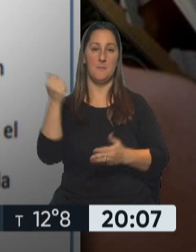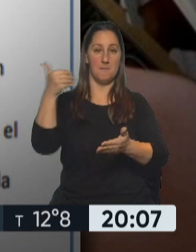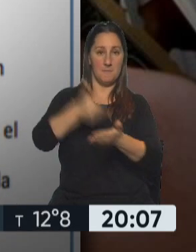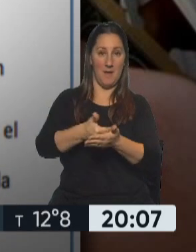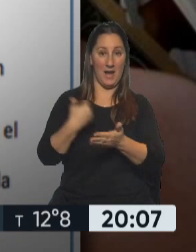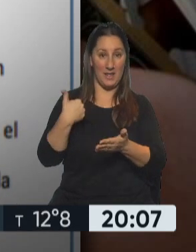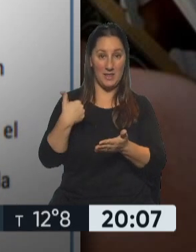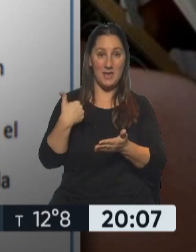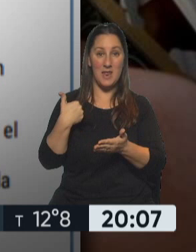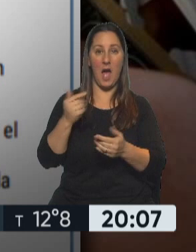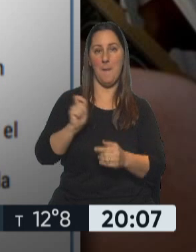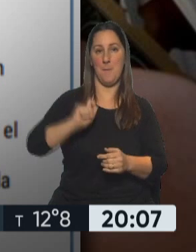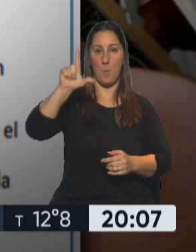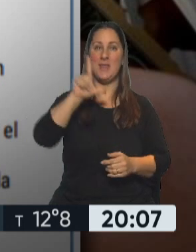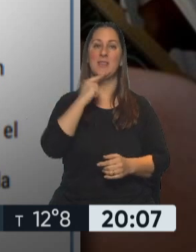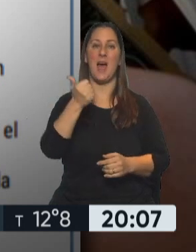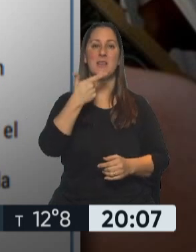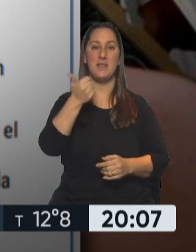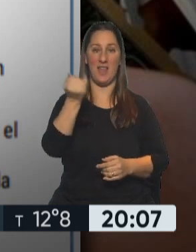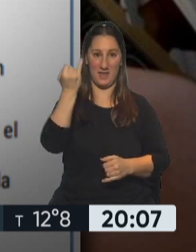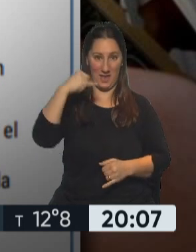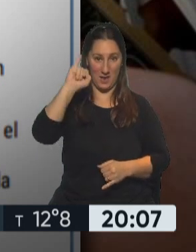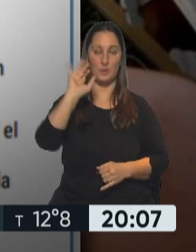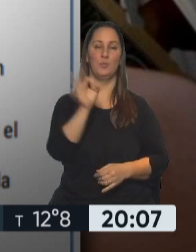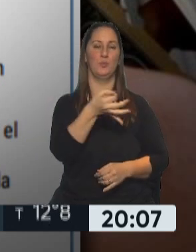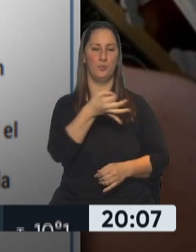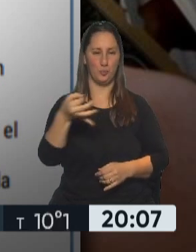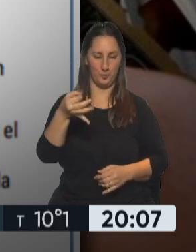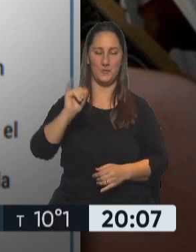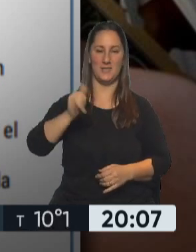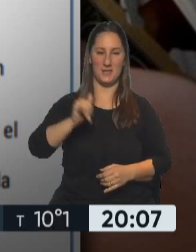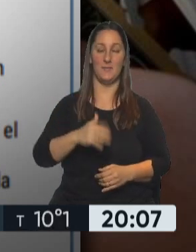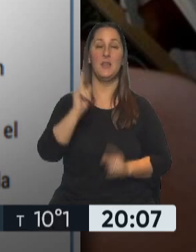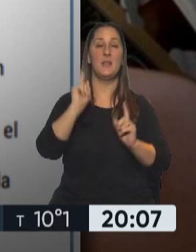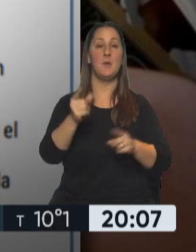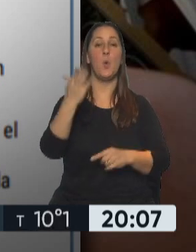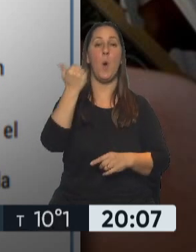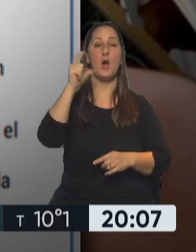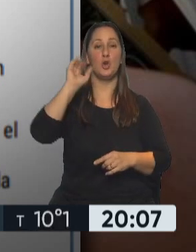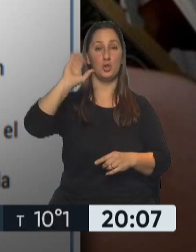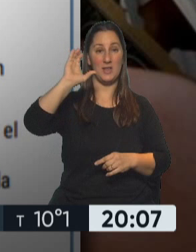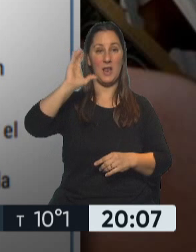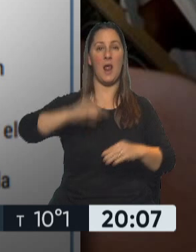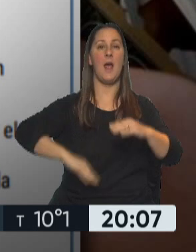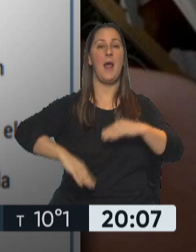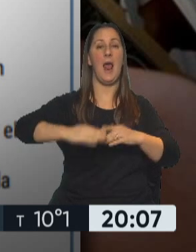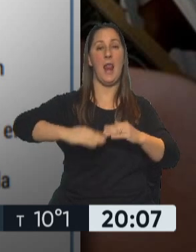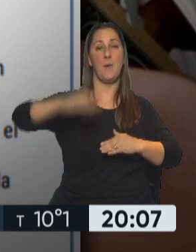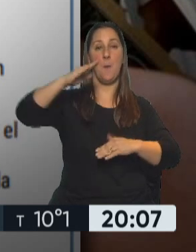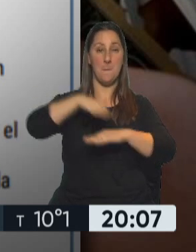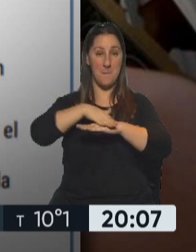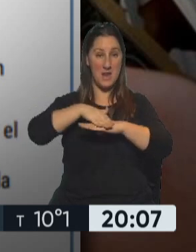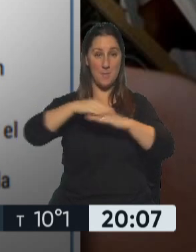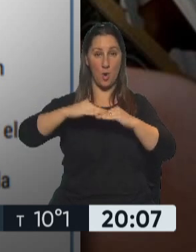y aumentan la tasa de interés exactamente algo fíjate al mismo tiempo el banco central elevó los límites mínimos de las